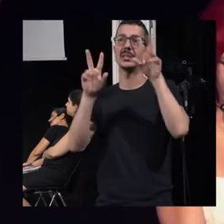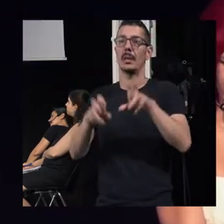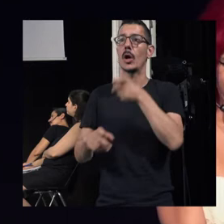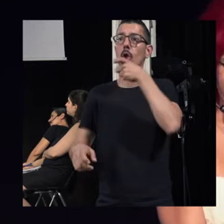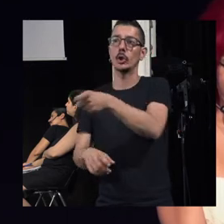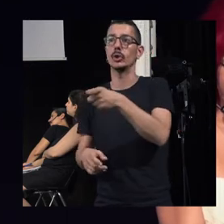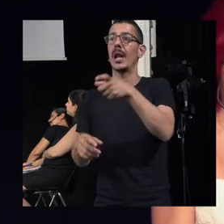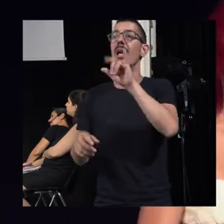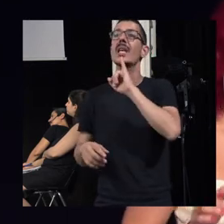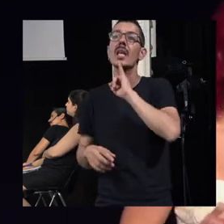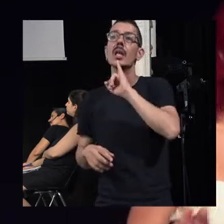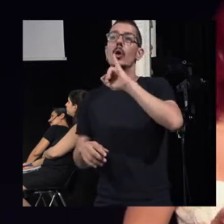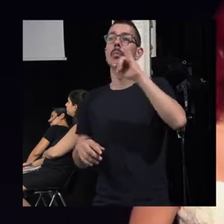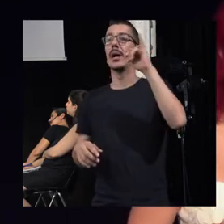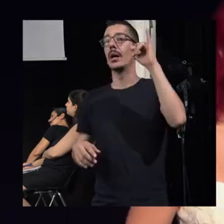sitios, etc. En